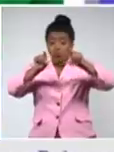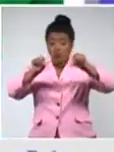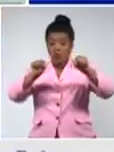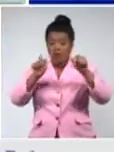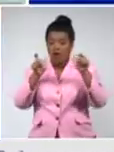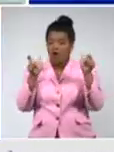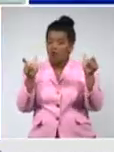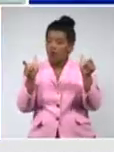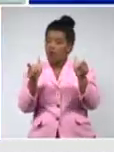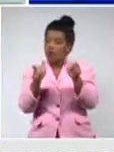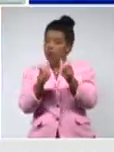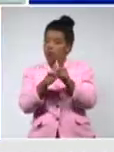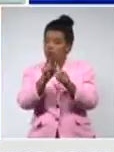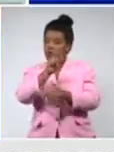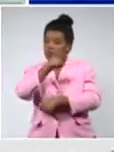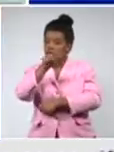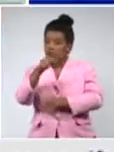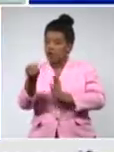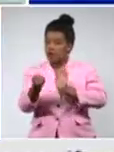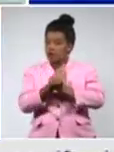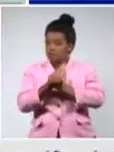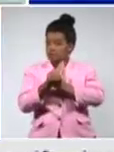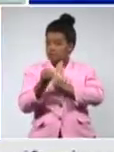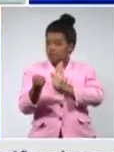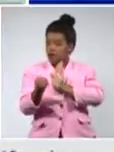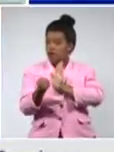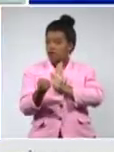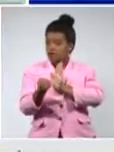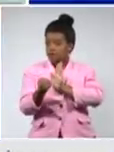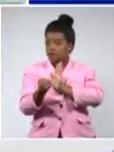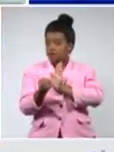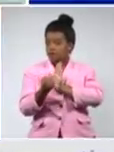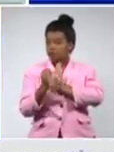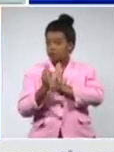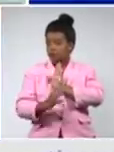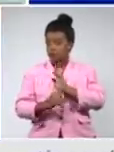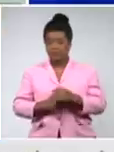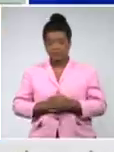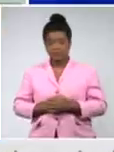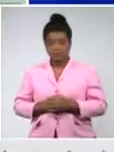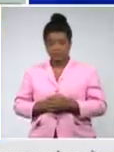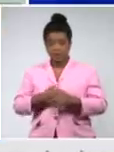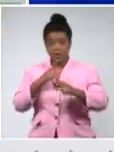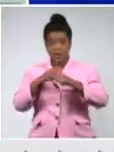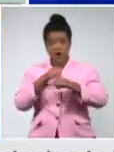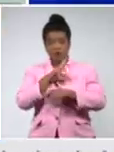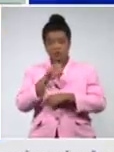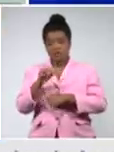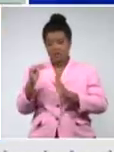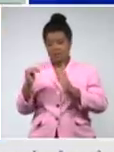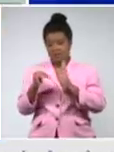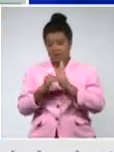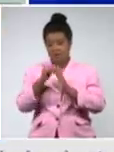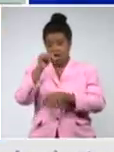de incidencia de casos confirmados por 100.000 habitantes a